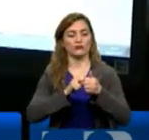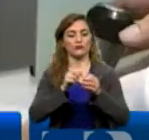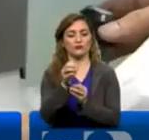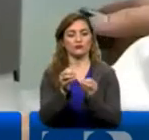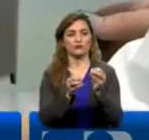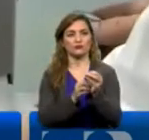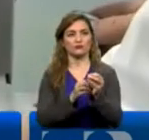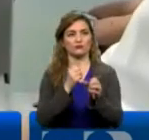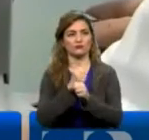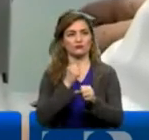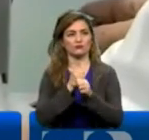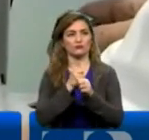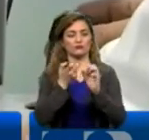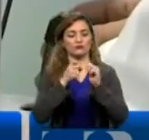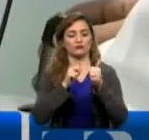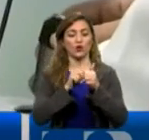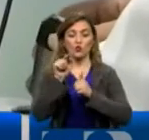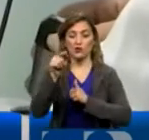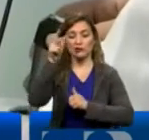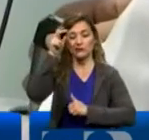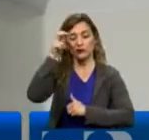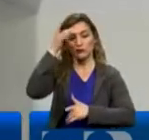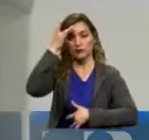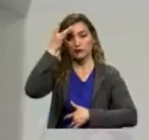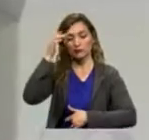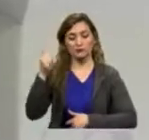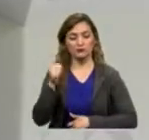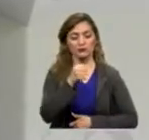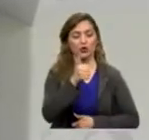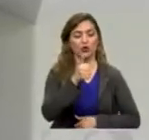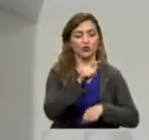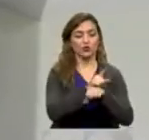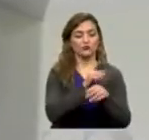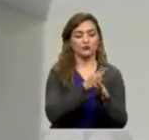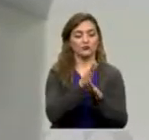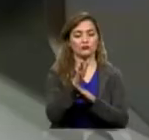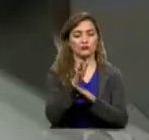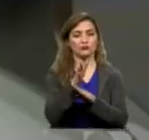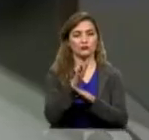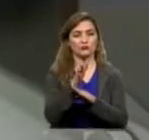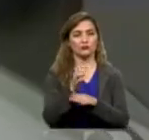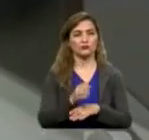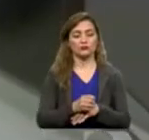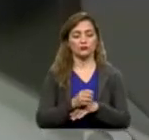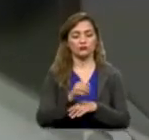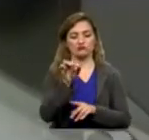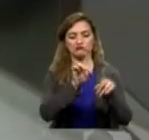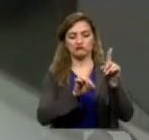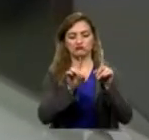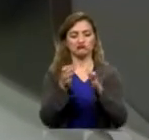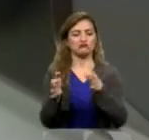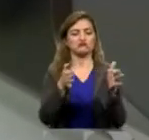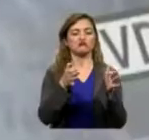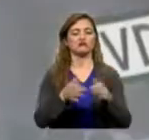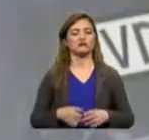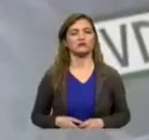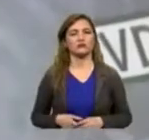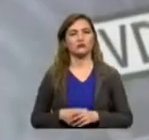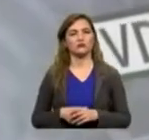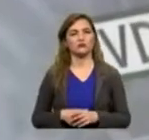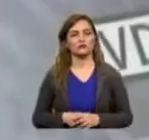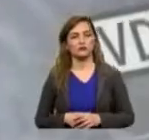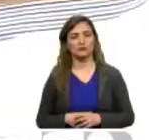oficinistas. Si usted cree padecer ojo seco, acérquese donde un especialista para recibir los tratamientos adecuados.